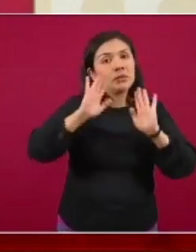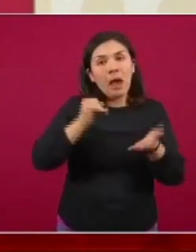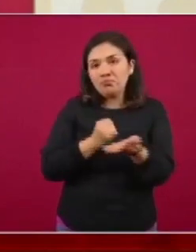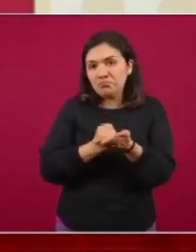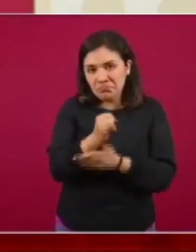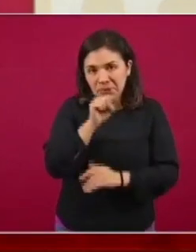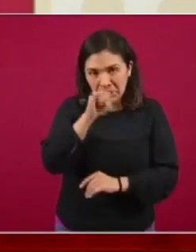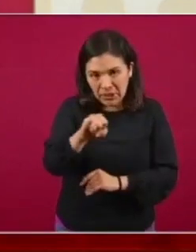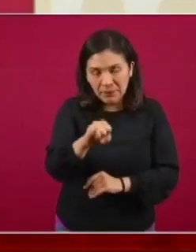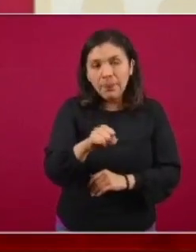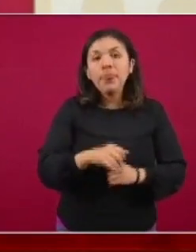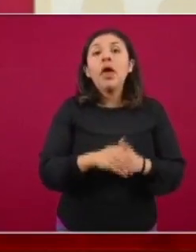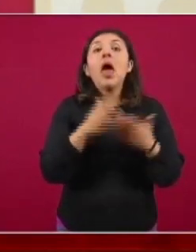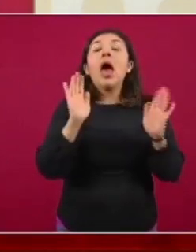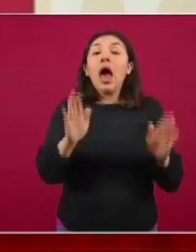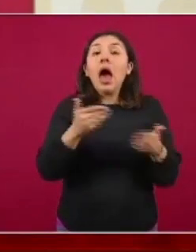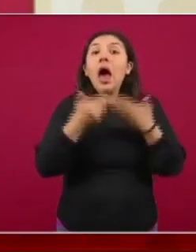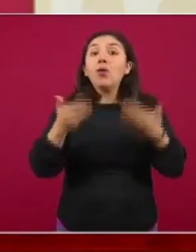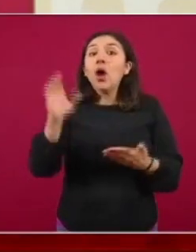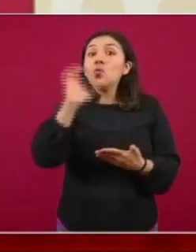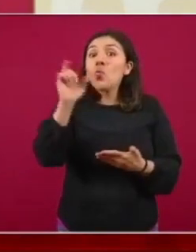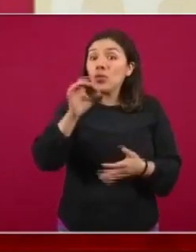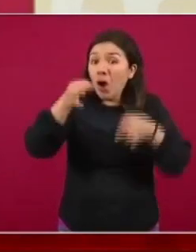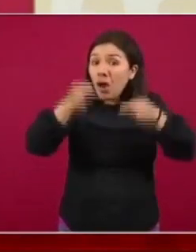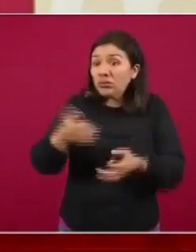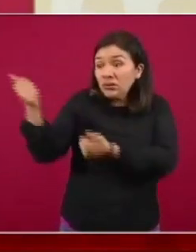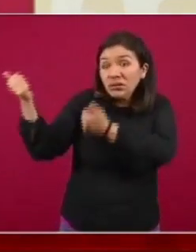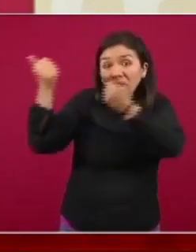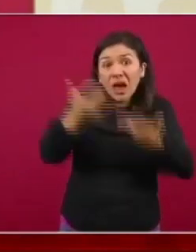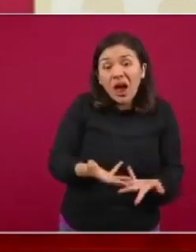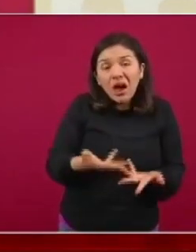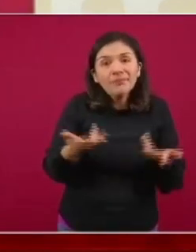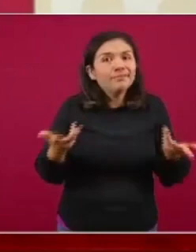¿no? Se logró. Ahora, ¿cuándo llega? Sé que